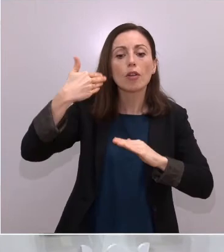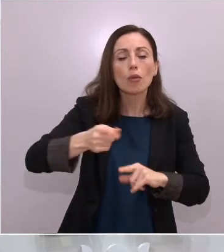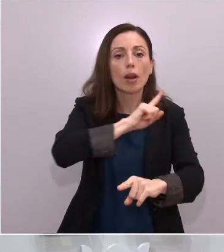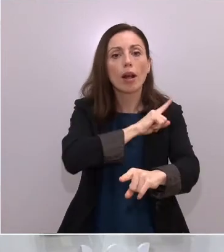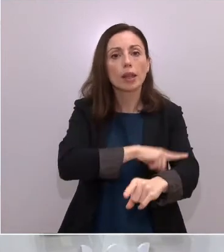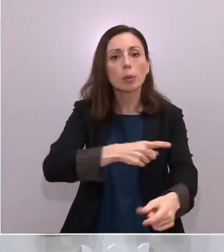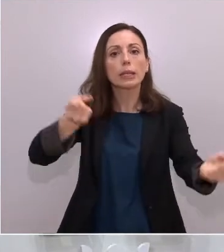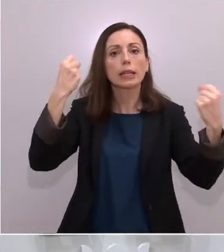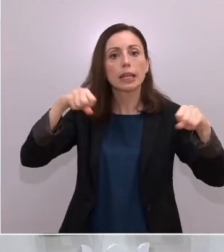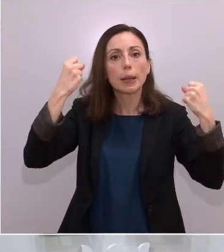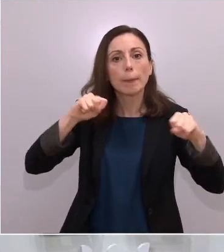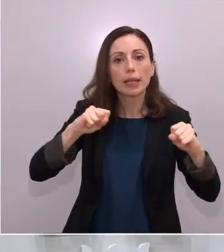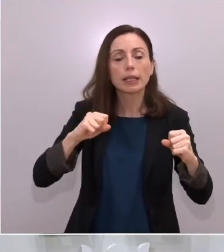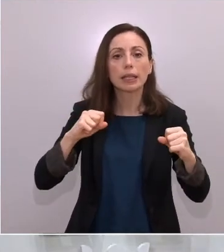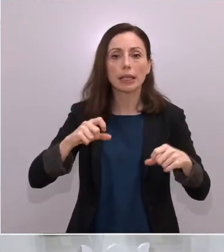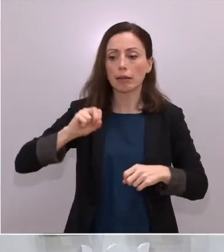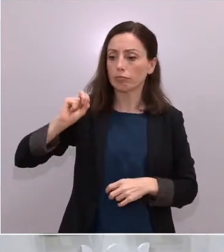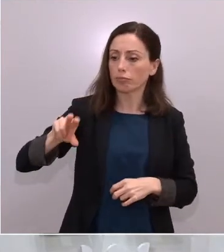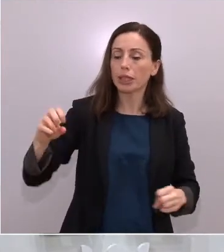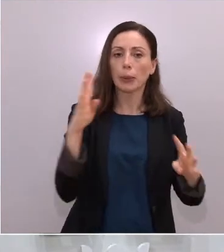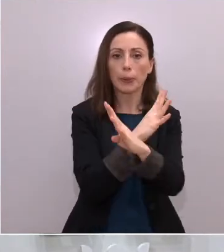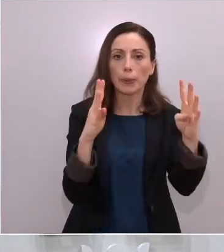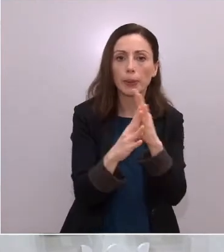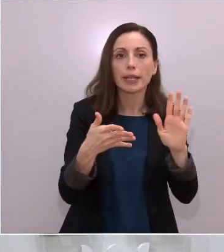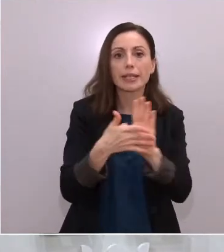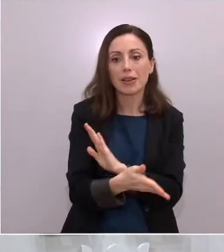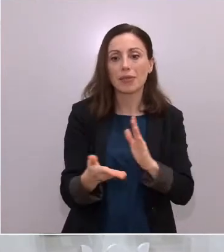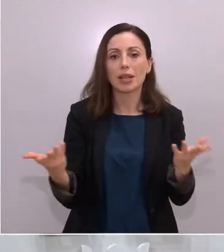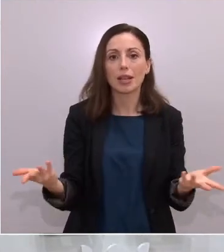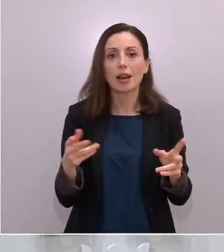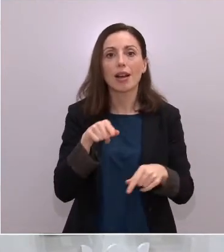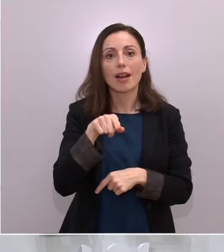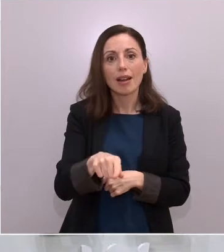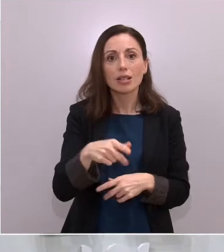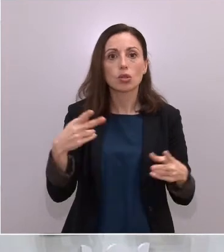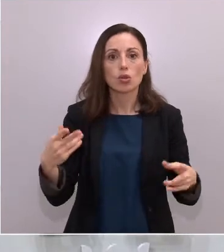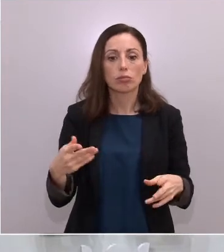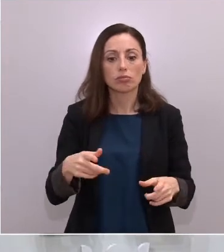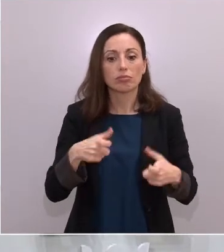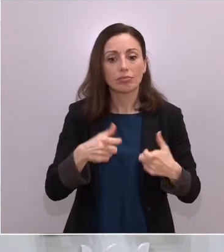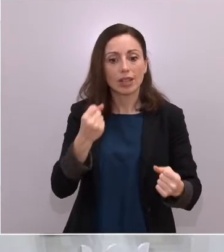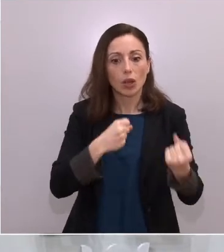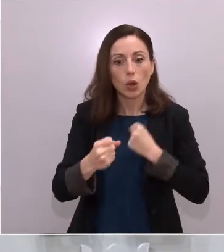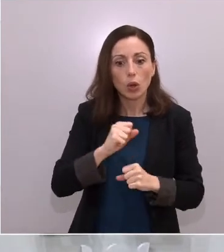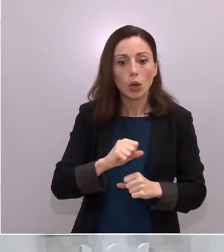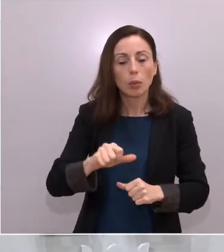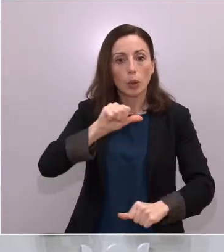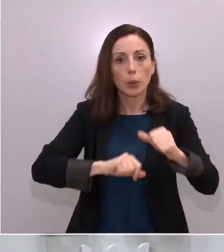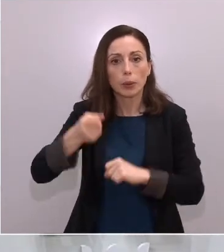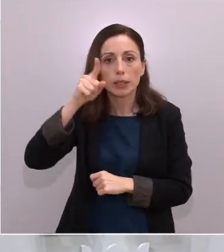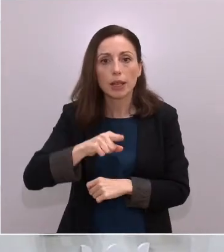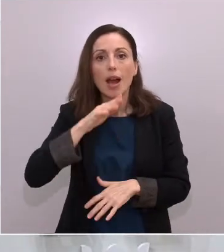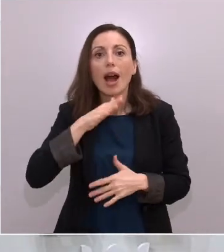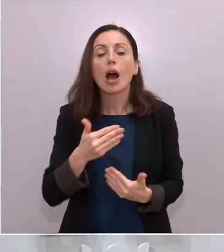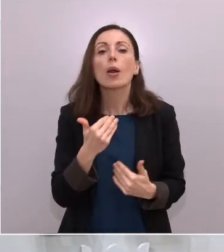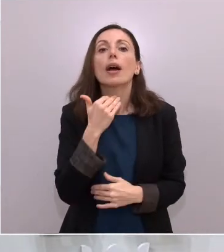deporte, a dar paseos, será el de ir recuperando la actividad económica. Pero para eso todavía tienen que pasar unos días en el que